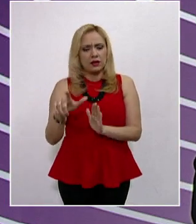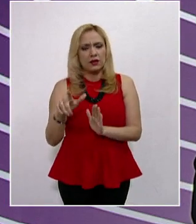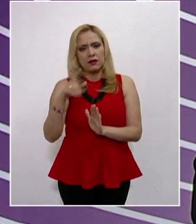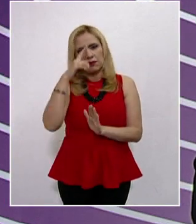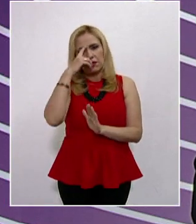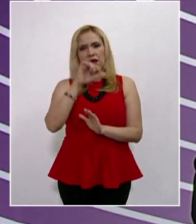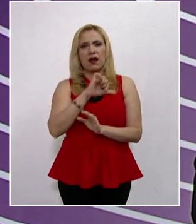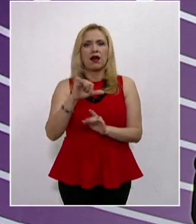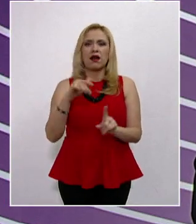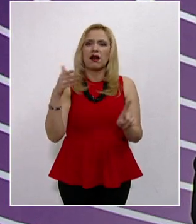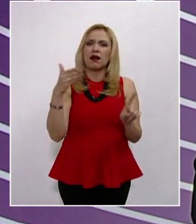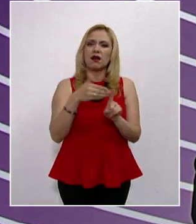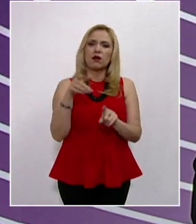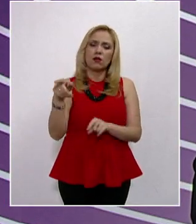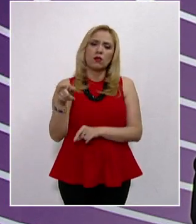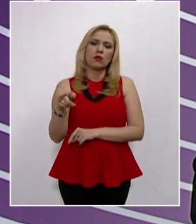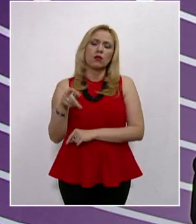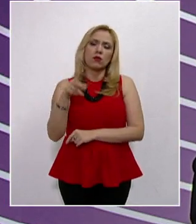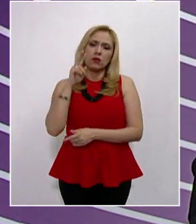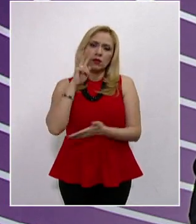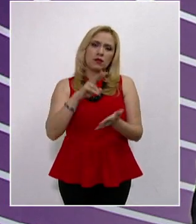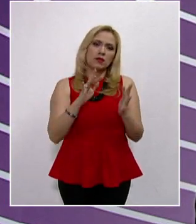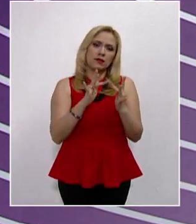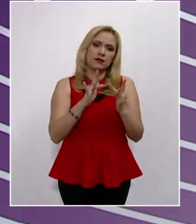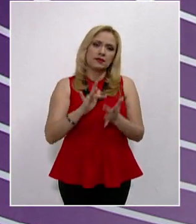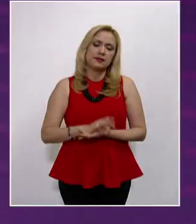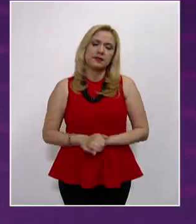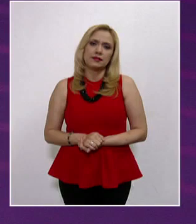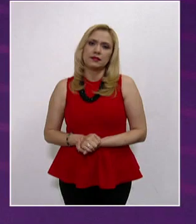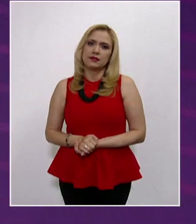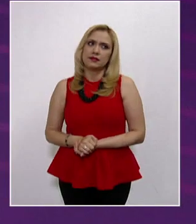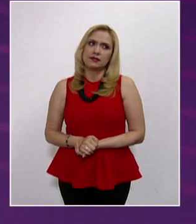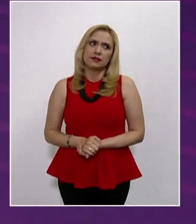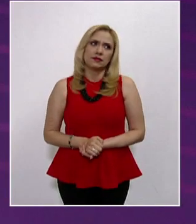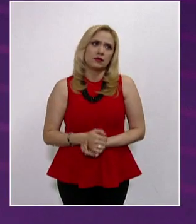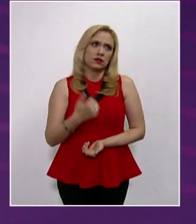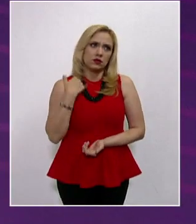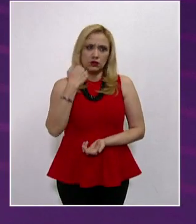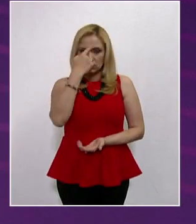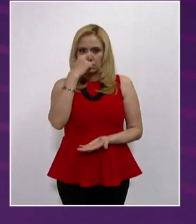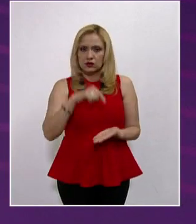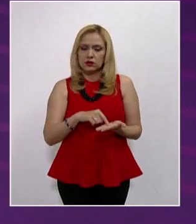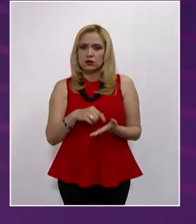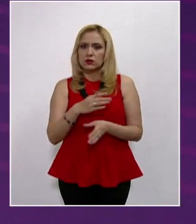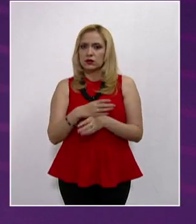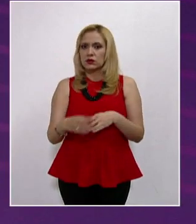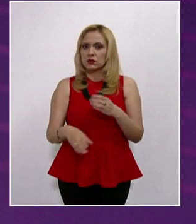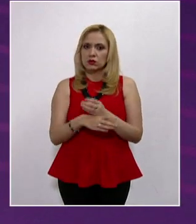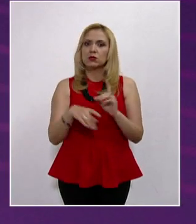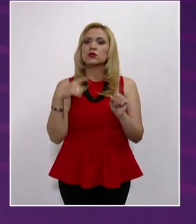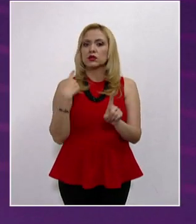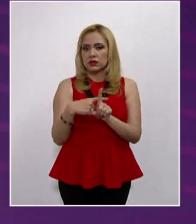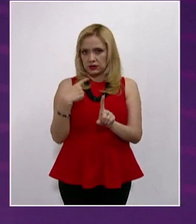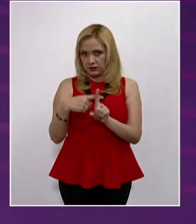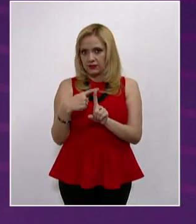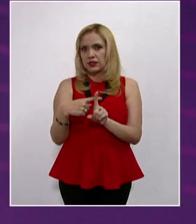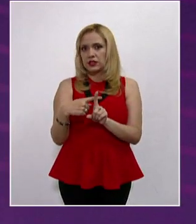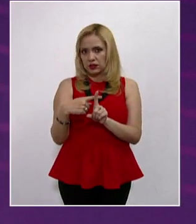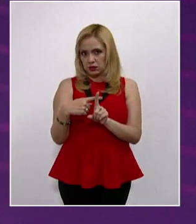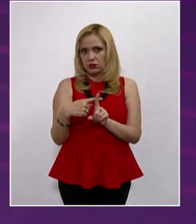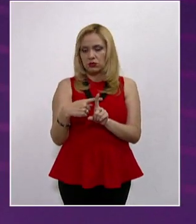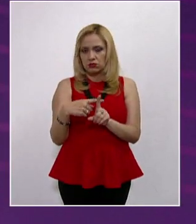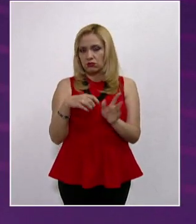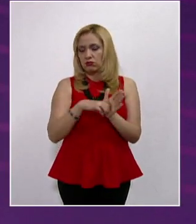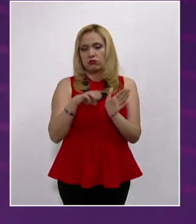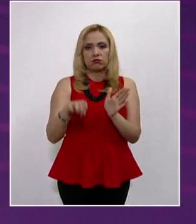casos particulares que tú tienes contacto. Bueno, creo que ha habido cosas que han sido muy positivas, en particular en el